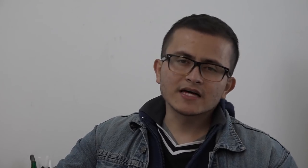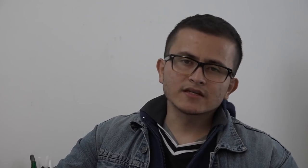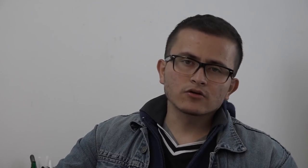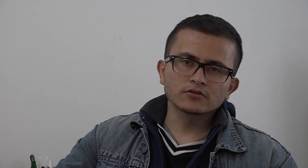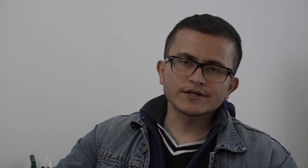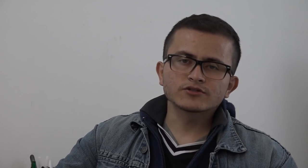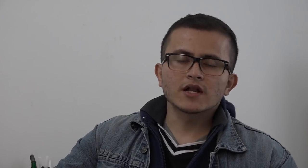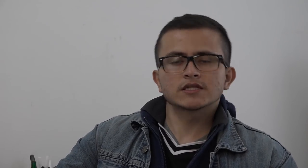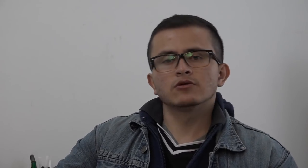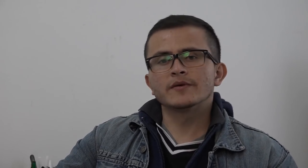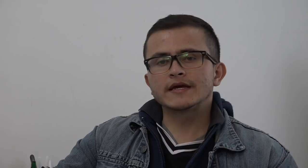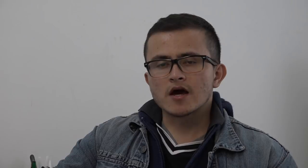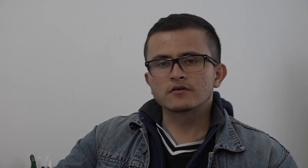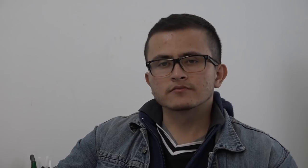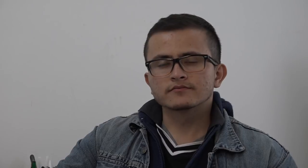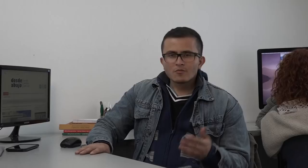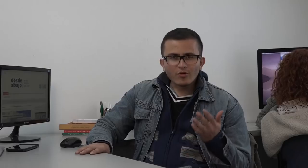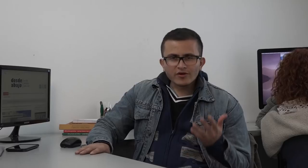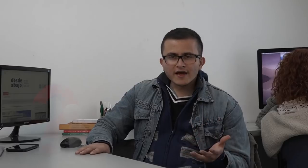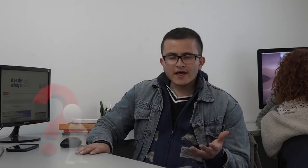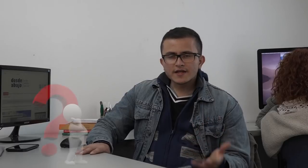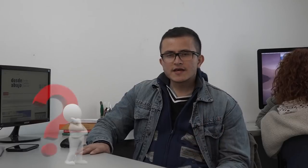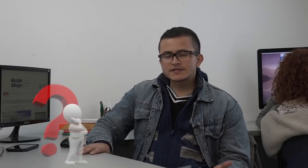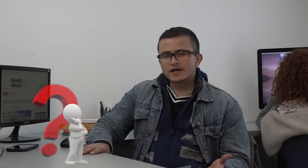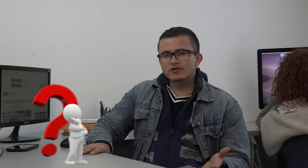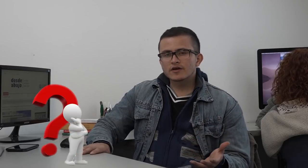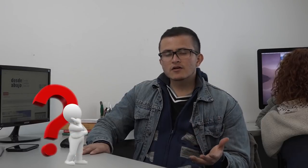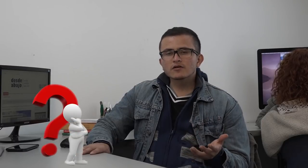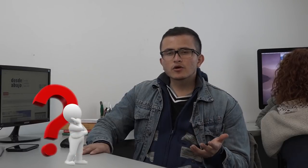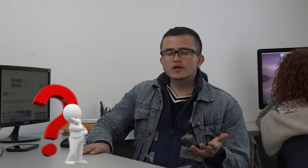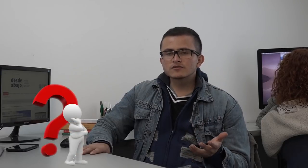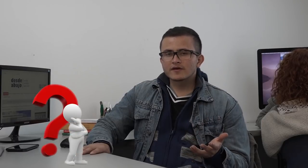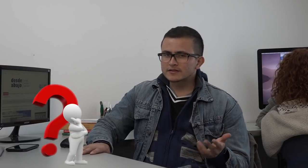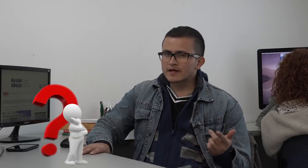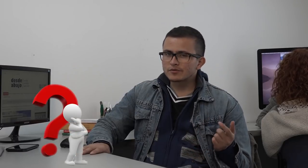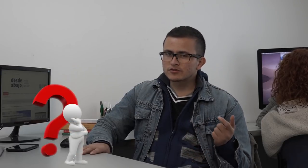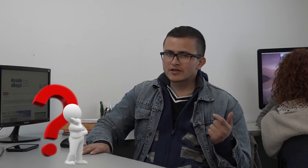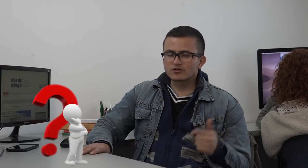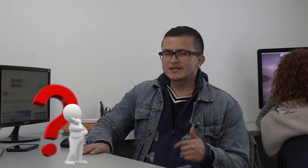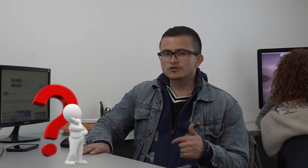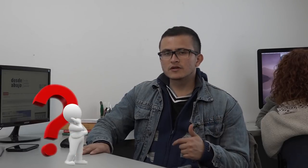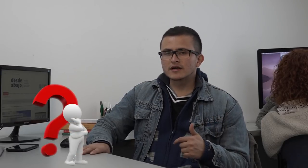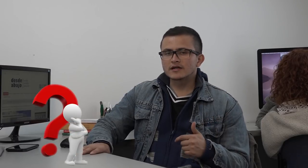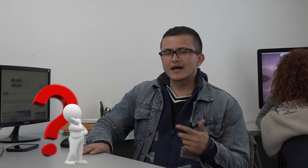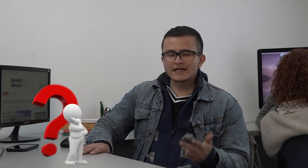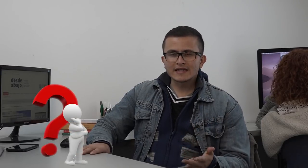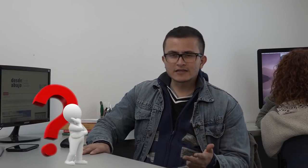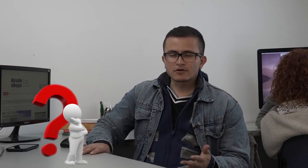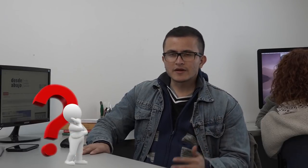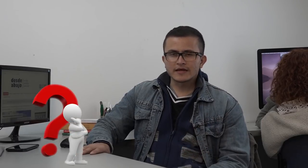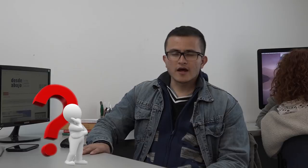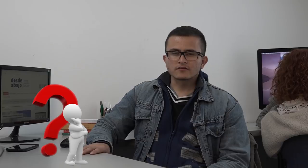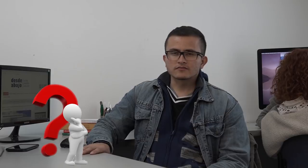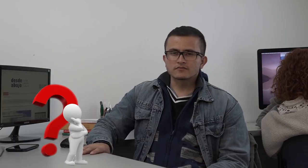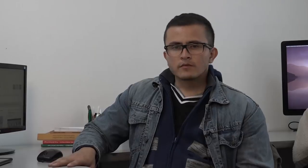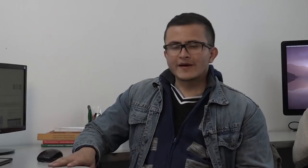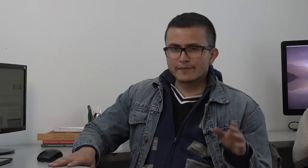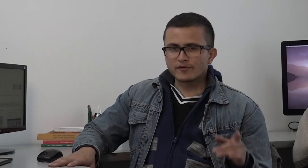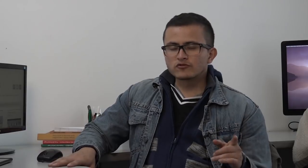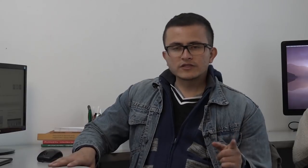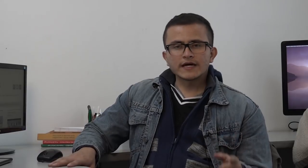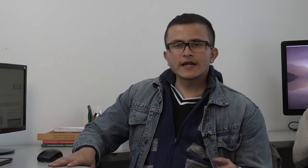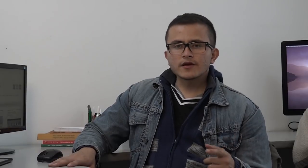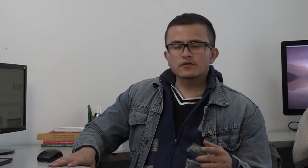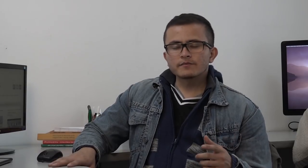potencias alejadas del contexto latinoamericano? ¿Por qué a la dirigencia criolla no le duele su falta de proyecto nacional ni latinoamericano?